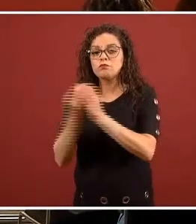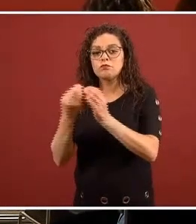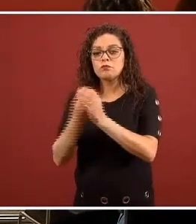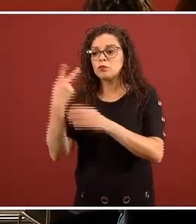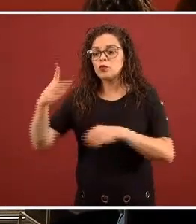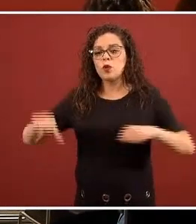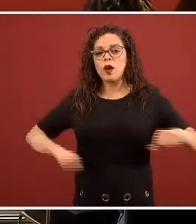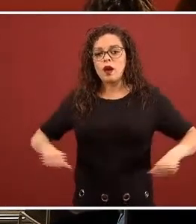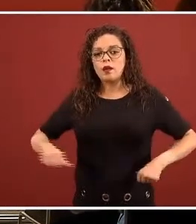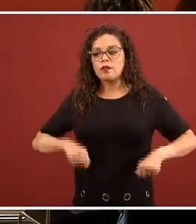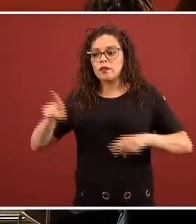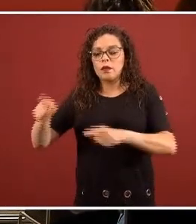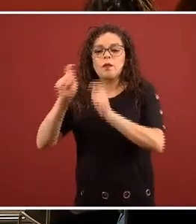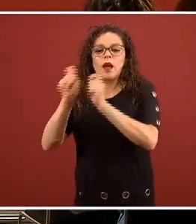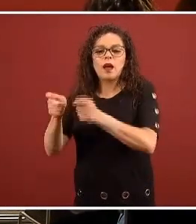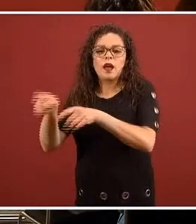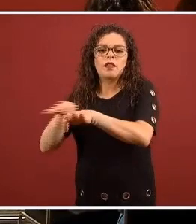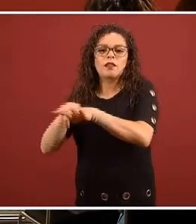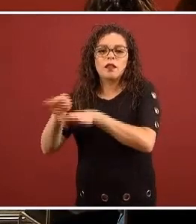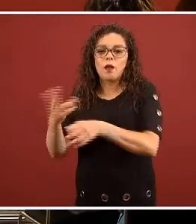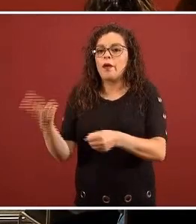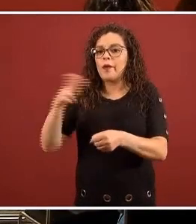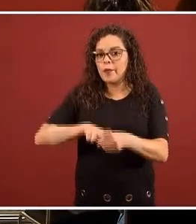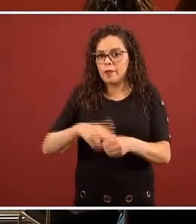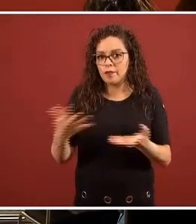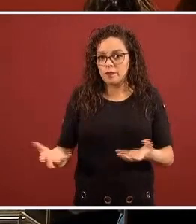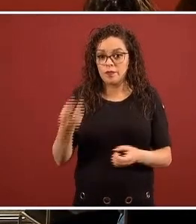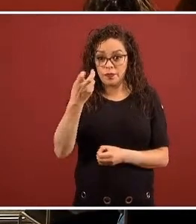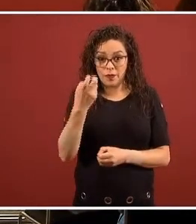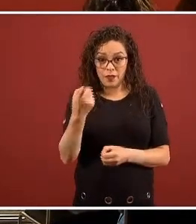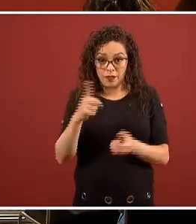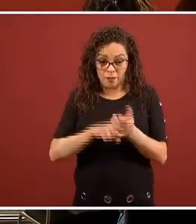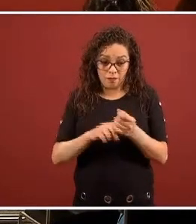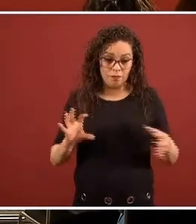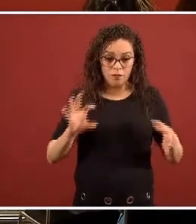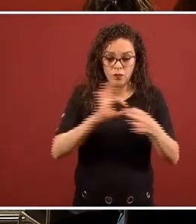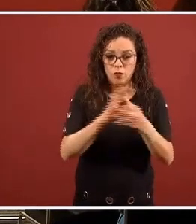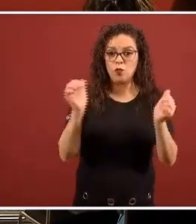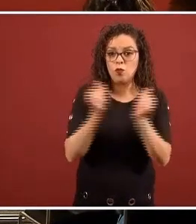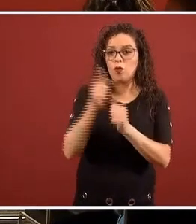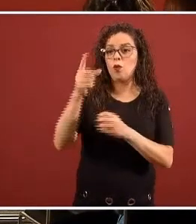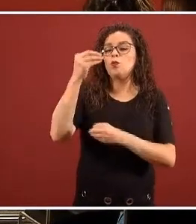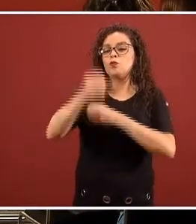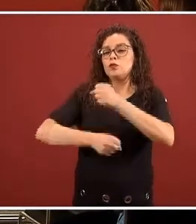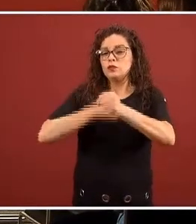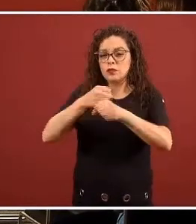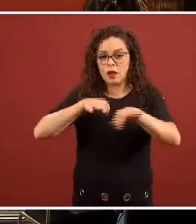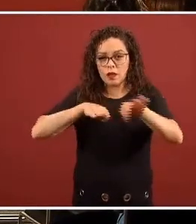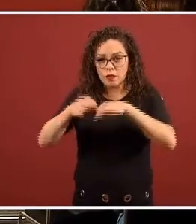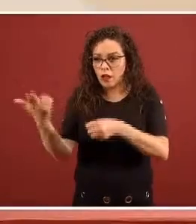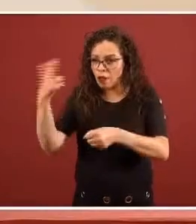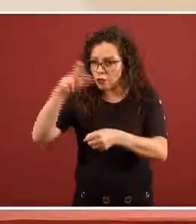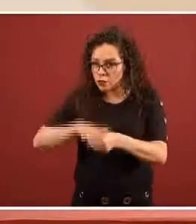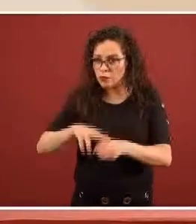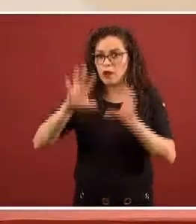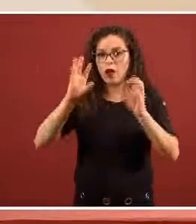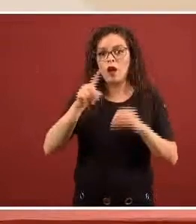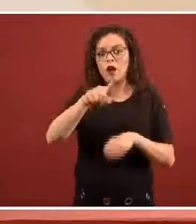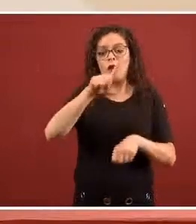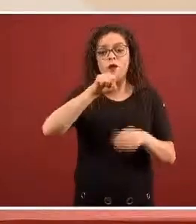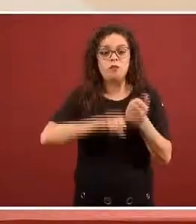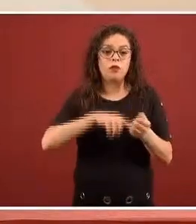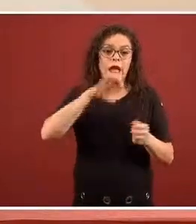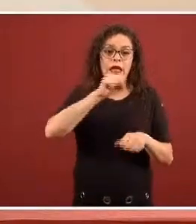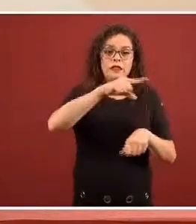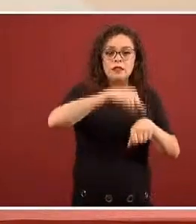antigüedad laboral o con experiencia o con perfil profesional, si es una enfermera o es un médico.